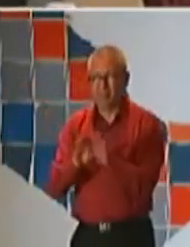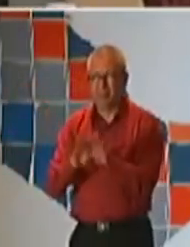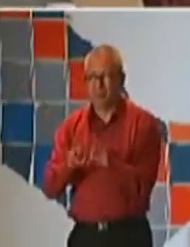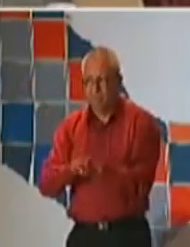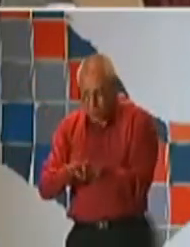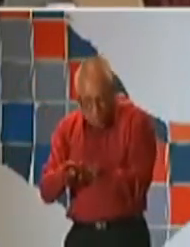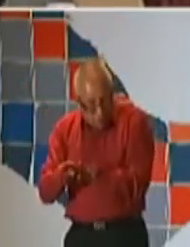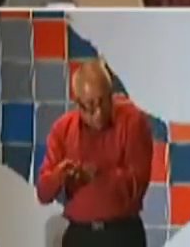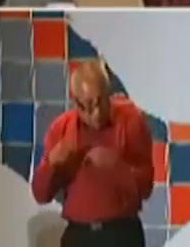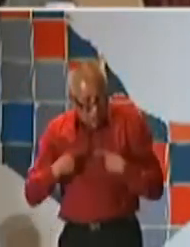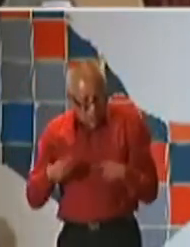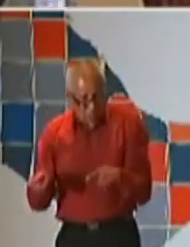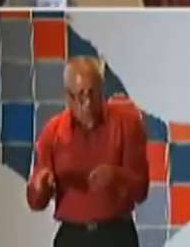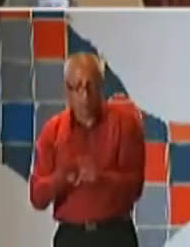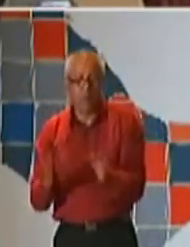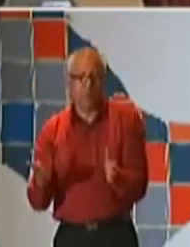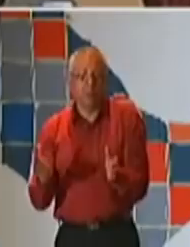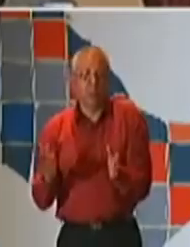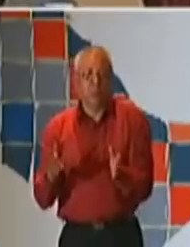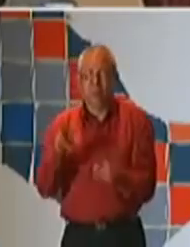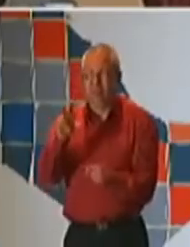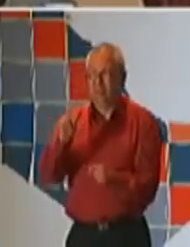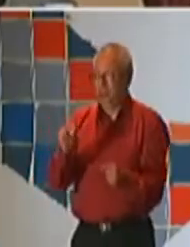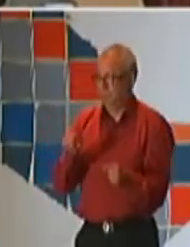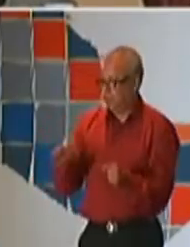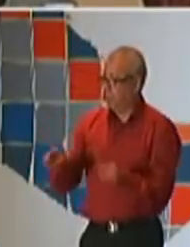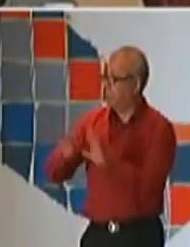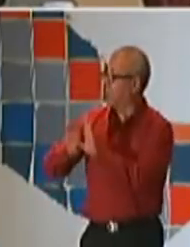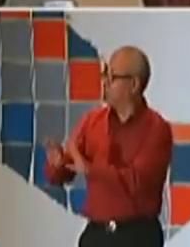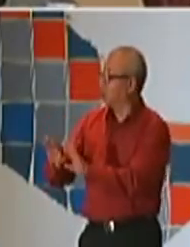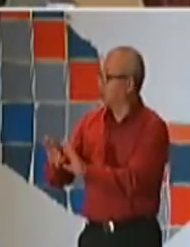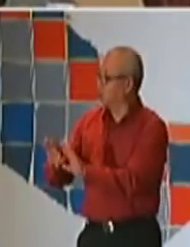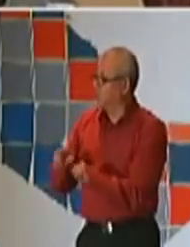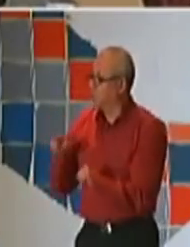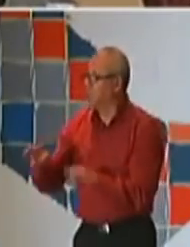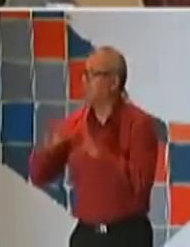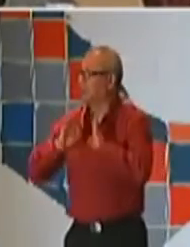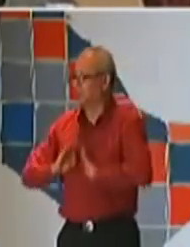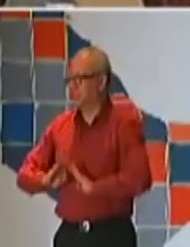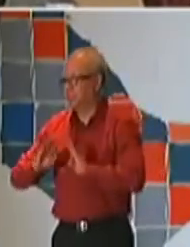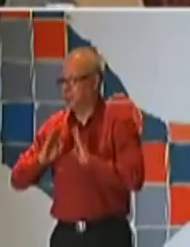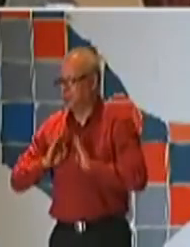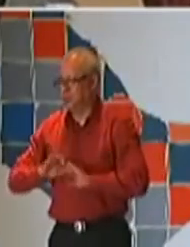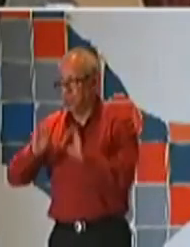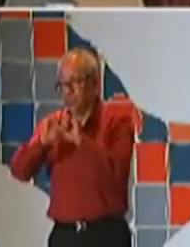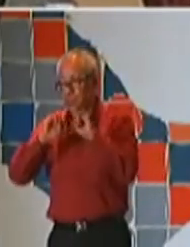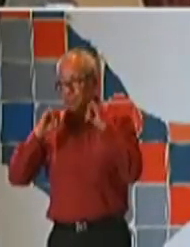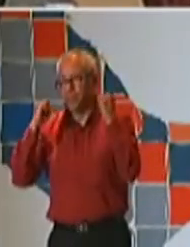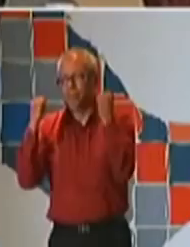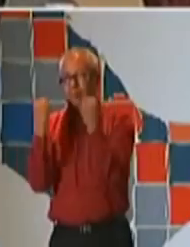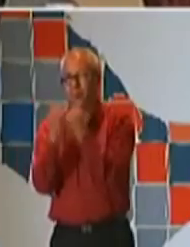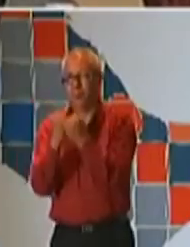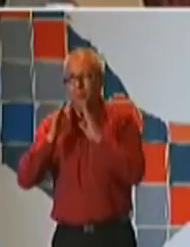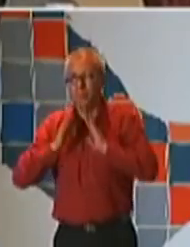la agitación Obrera y la inestabilidad Social para asegurar un clima favorable a